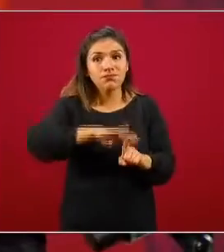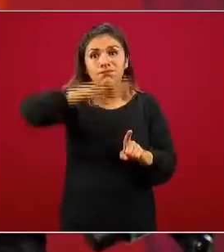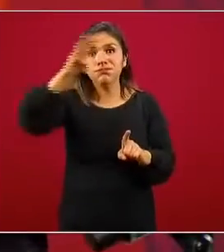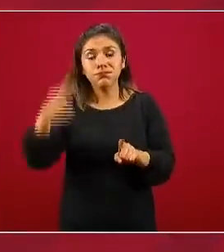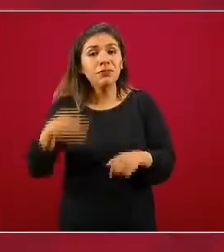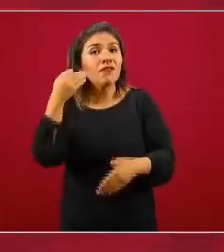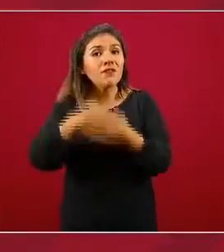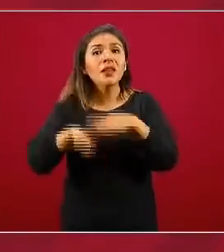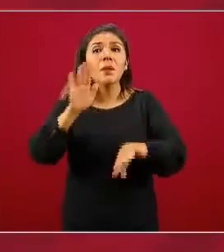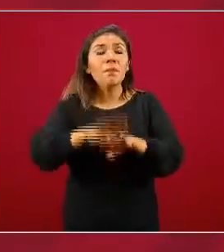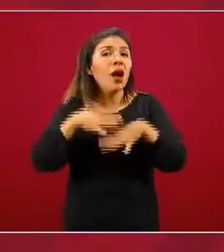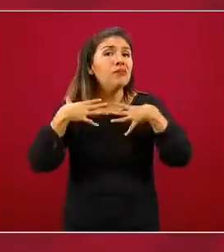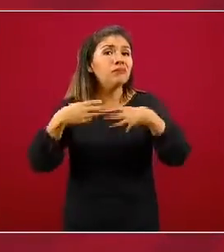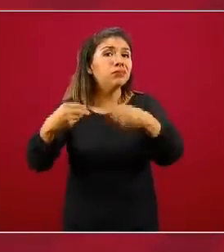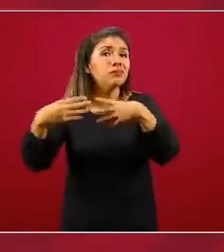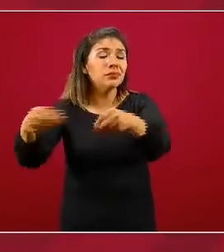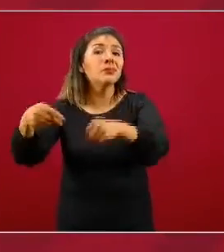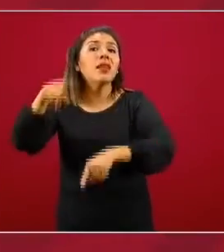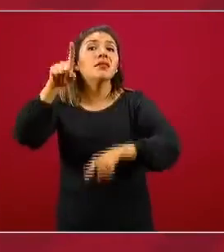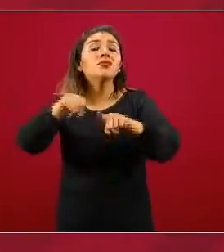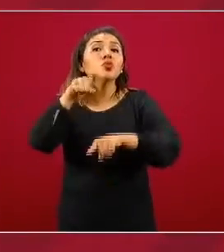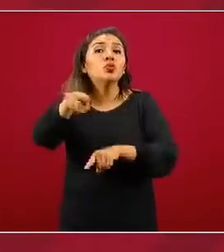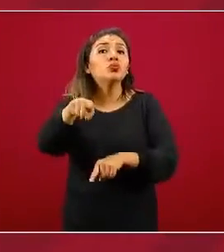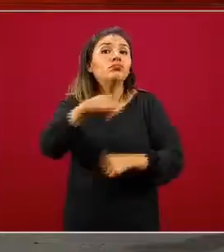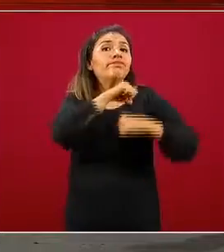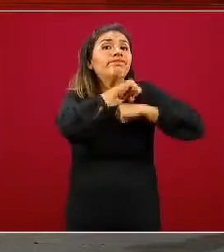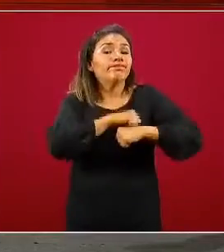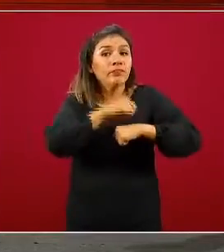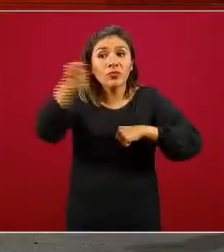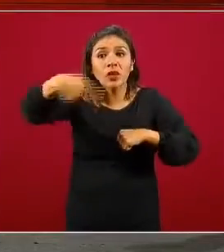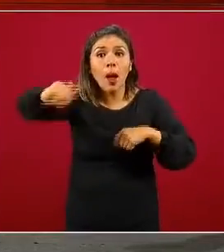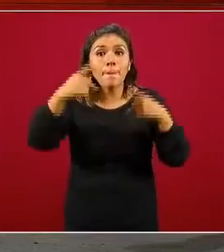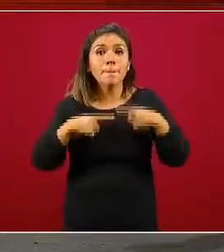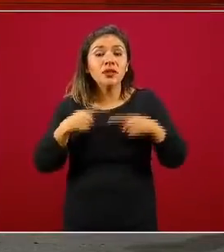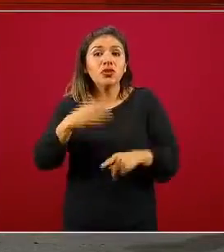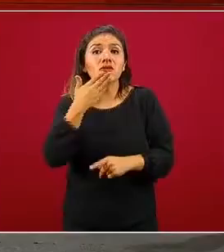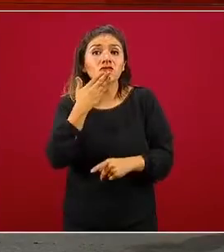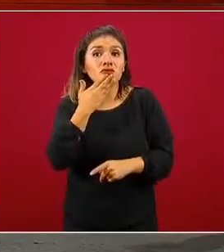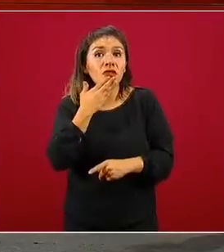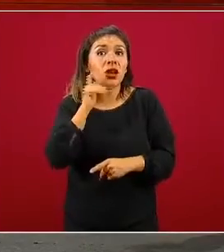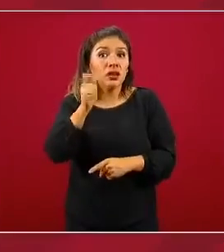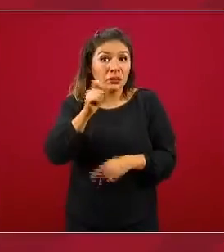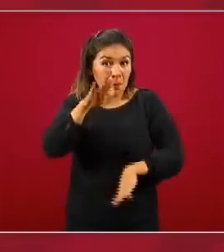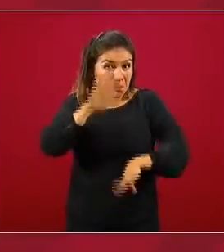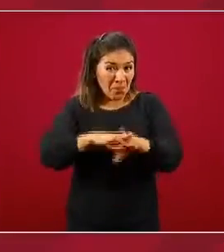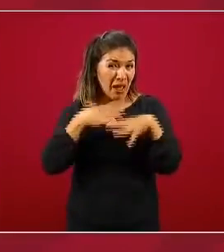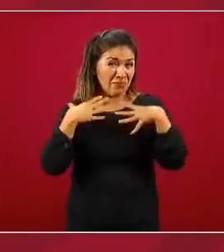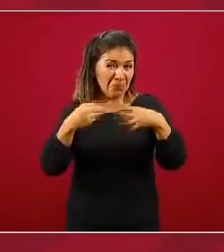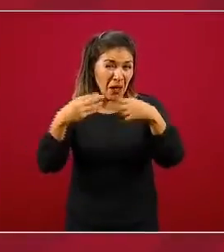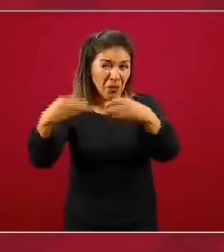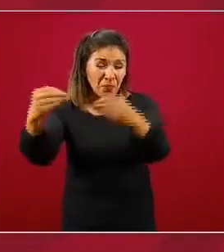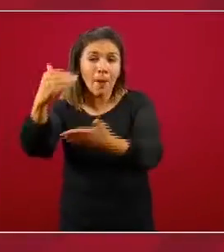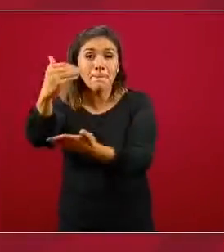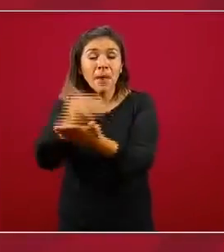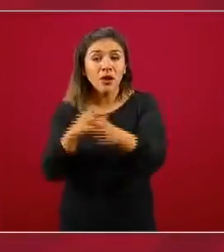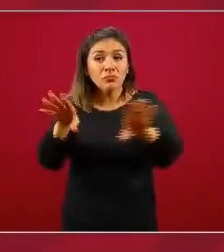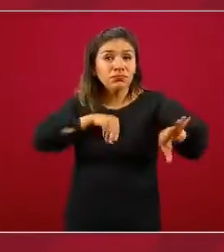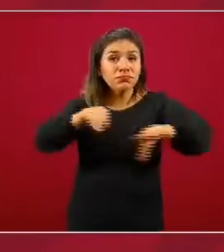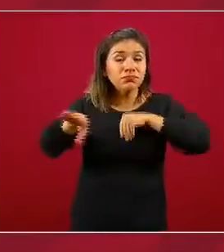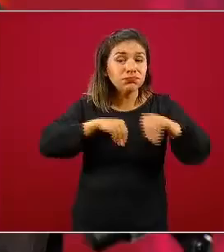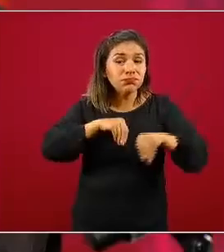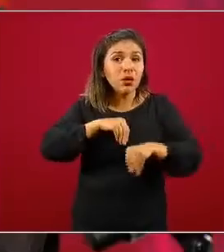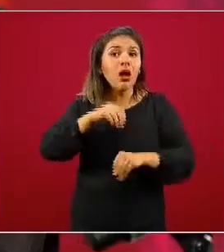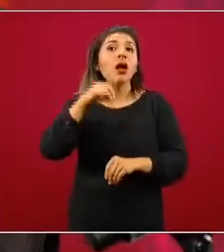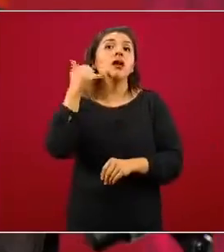muy importante transmisión, y depende de las y los sonorenses que se reduzca esa transmisión, que se eviten contagios, que se eviten